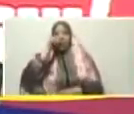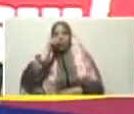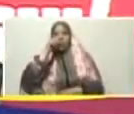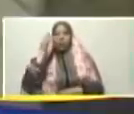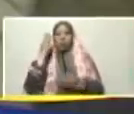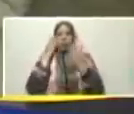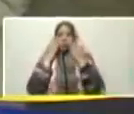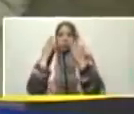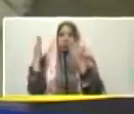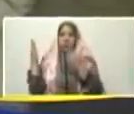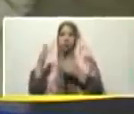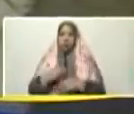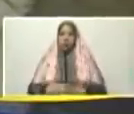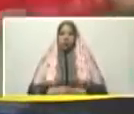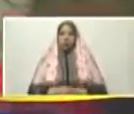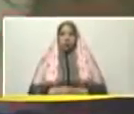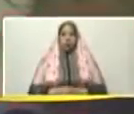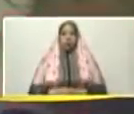teherán